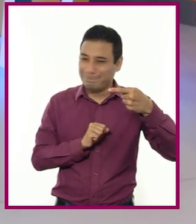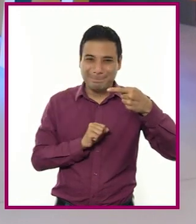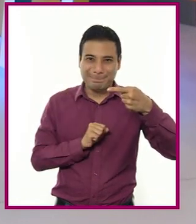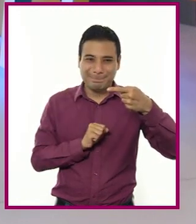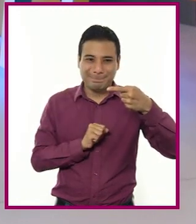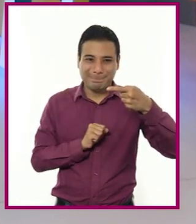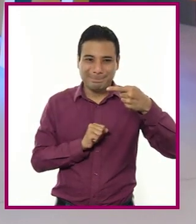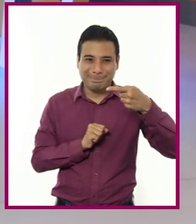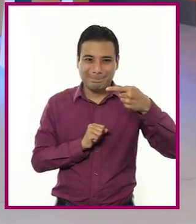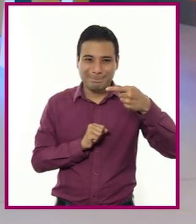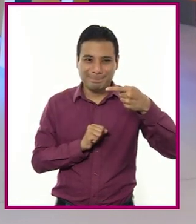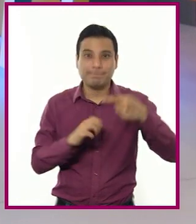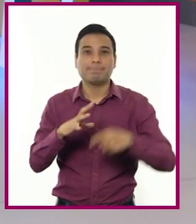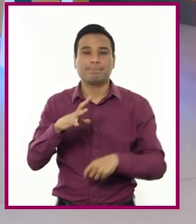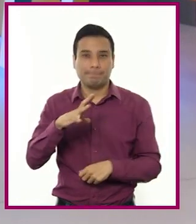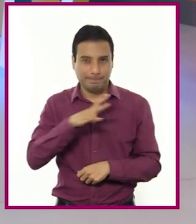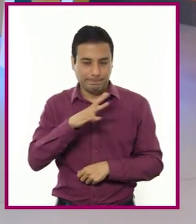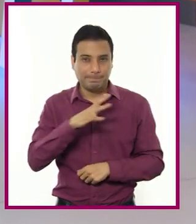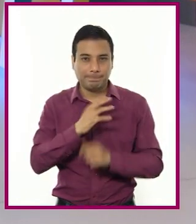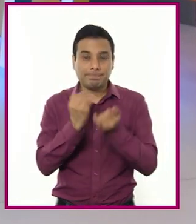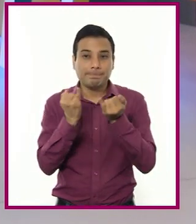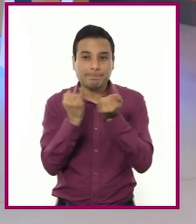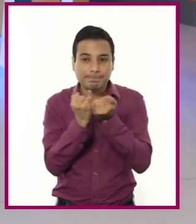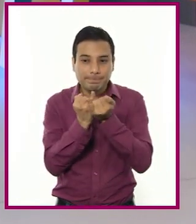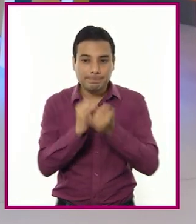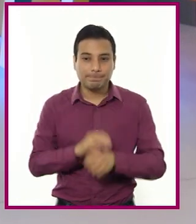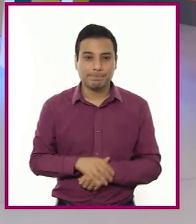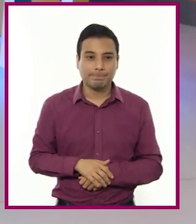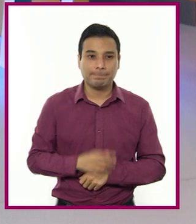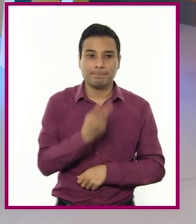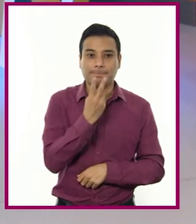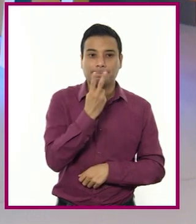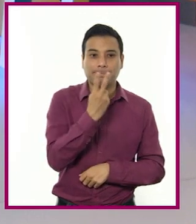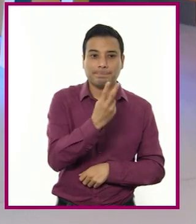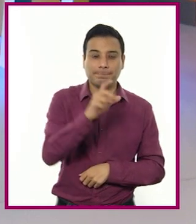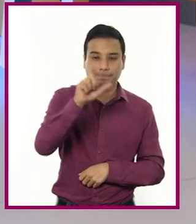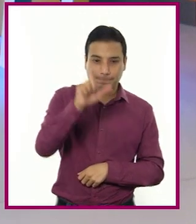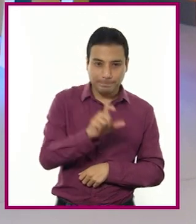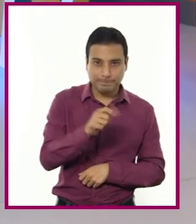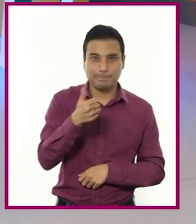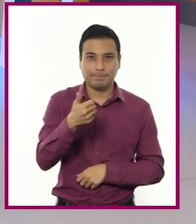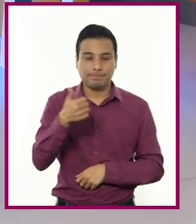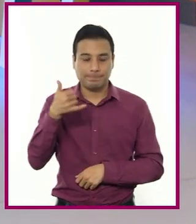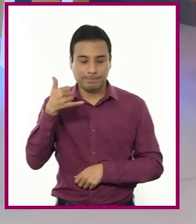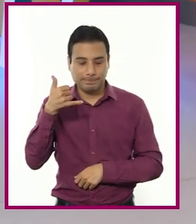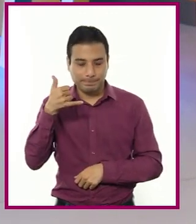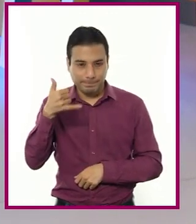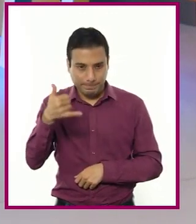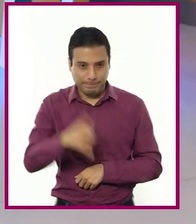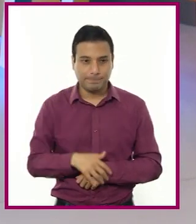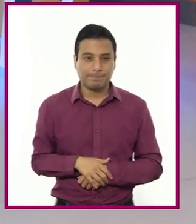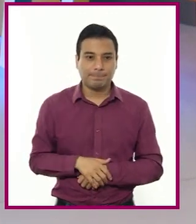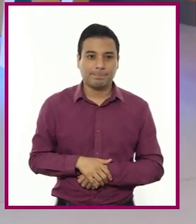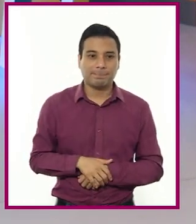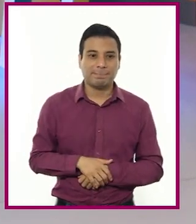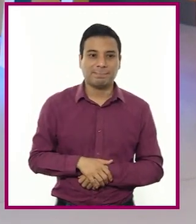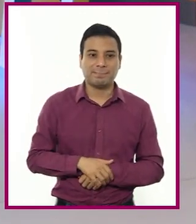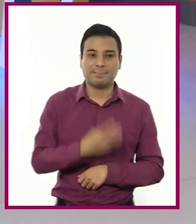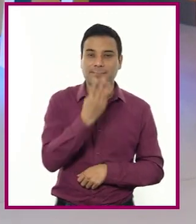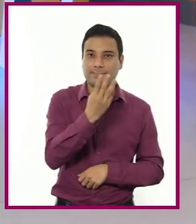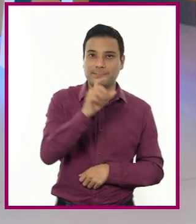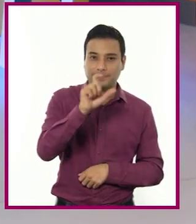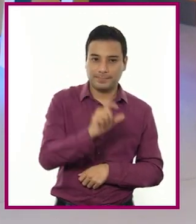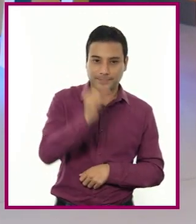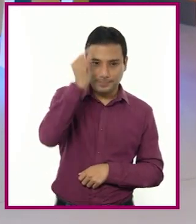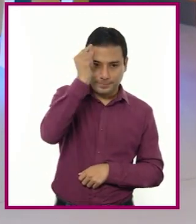dos pares de términos semejantes, 2y con 6y y 3x cuadrada con x cuadrada negativa.